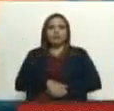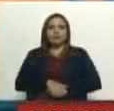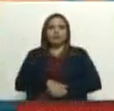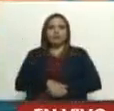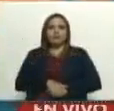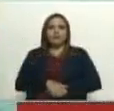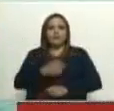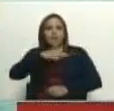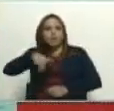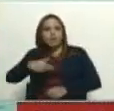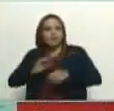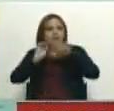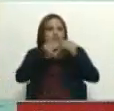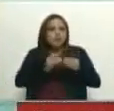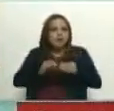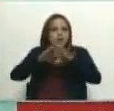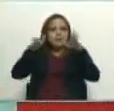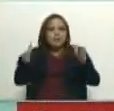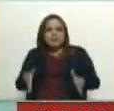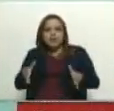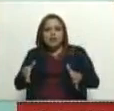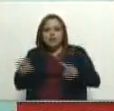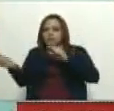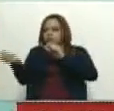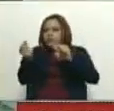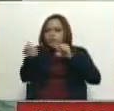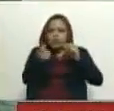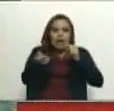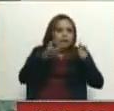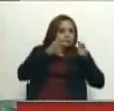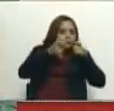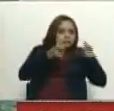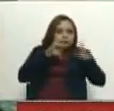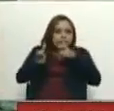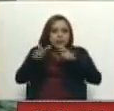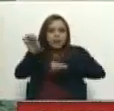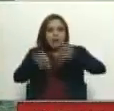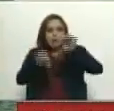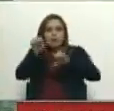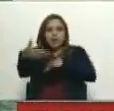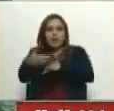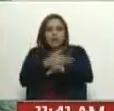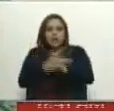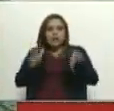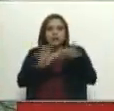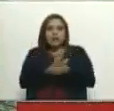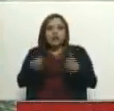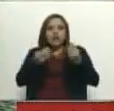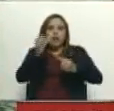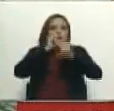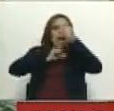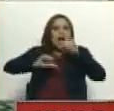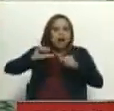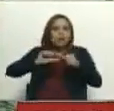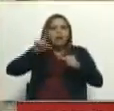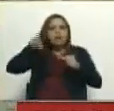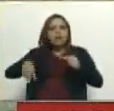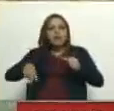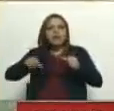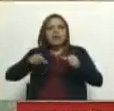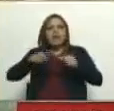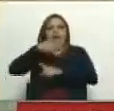Hemos diseñado una mesa de monitoreo, caracterización y diagnóstico de aguas y ecosistemas del lago de Maracaibo.